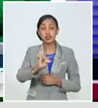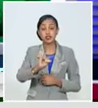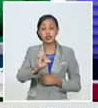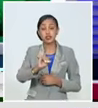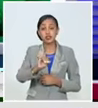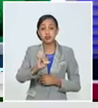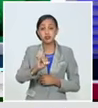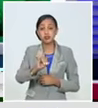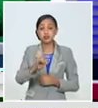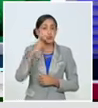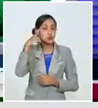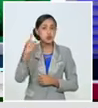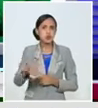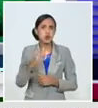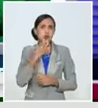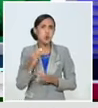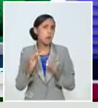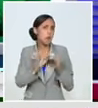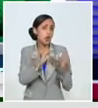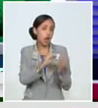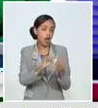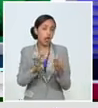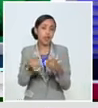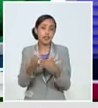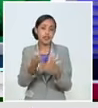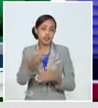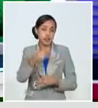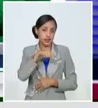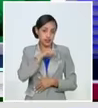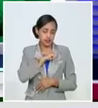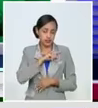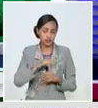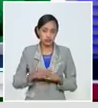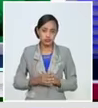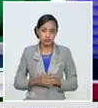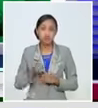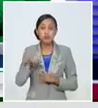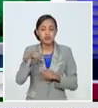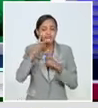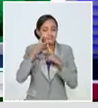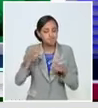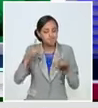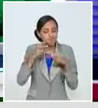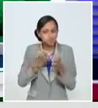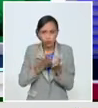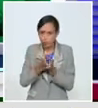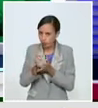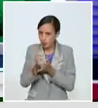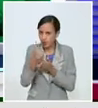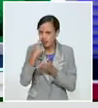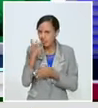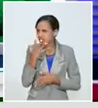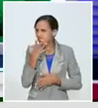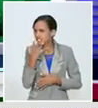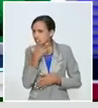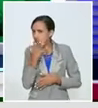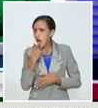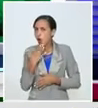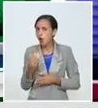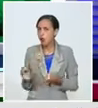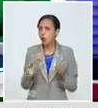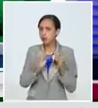infección precisada en el día de ayer en el cual se trabaja. Cuando analizamos en